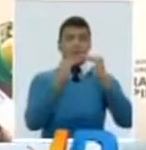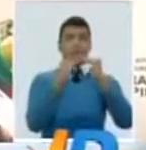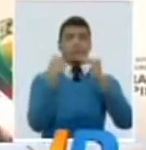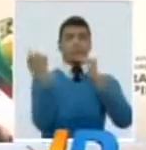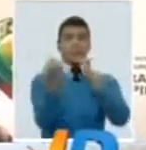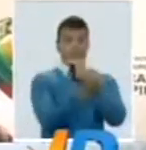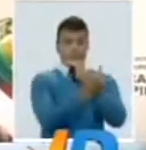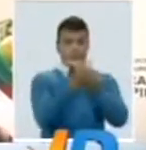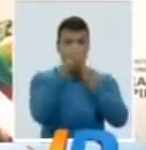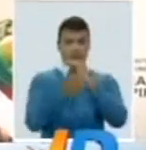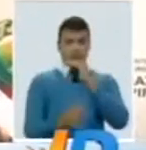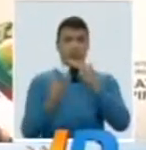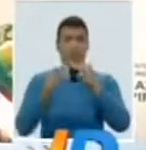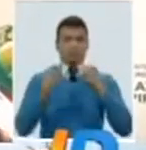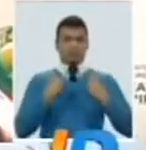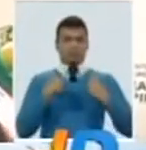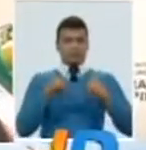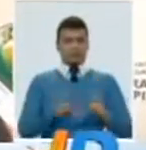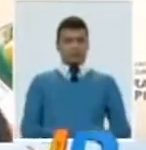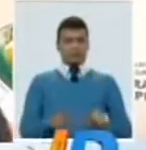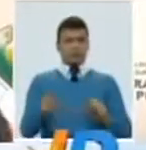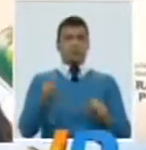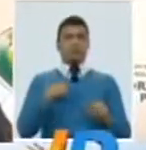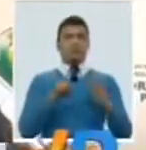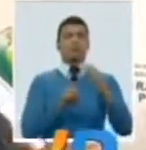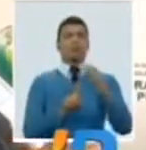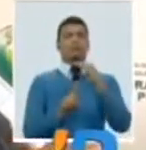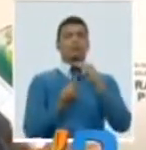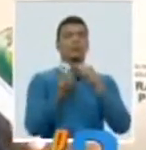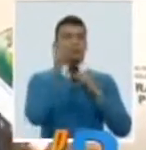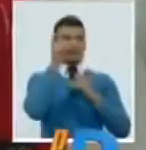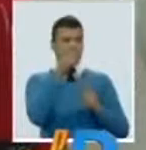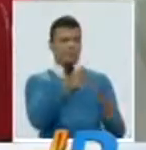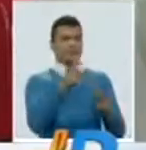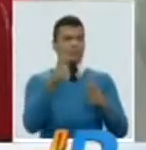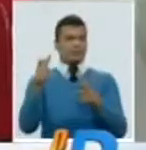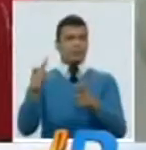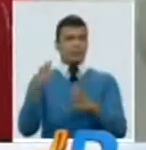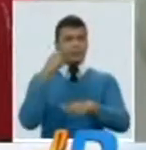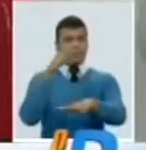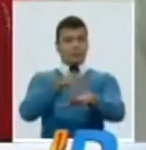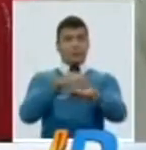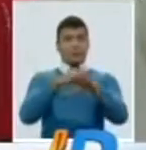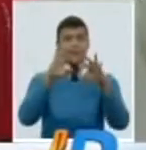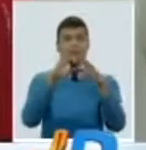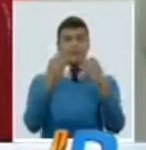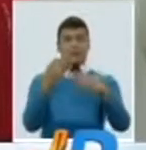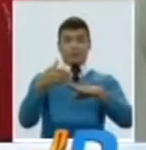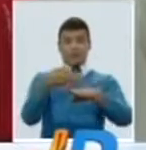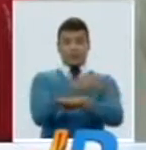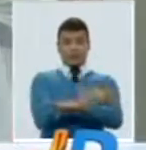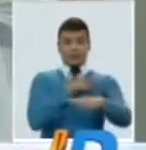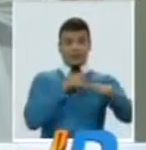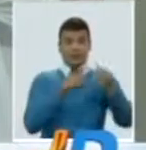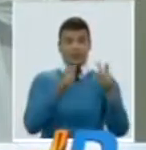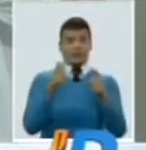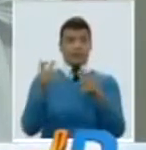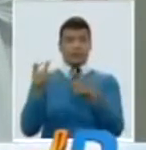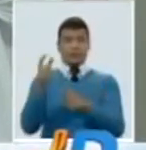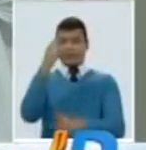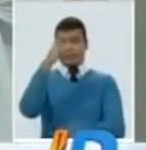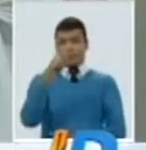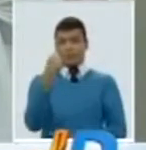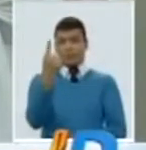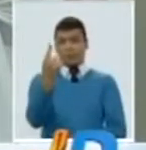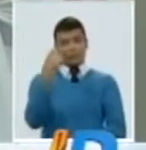residencia donde él vivía, él sale y alguien le dispara. Aseguran sus familiares que minutos antes del ataque, uno de los hijos